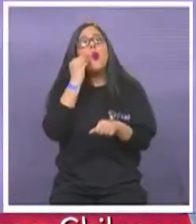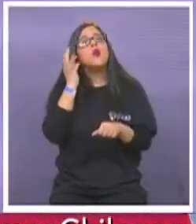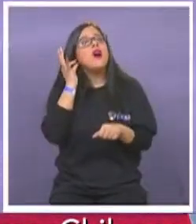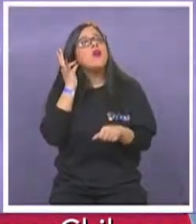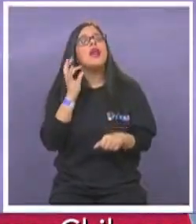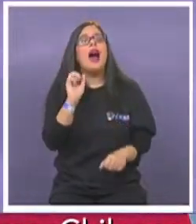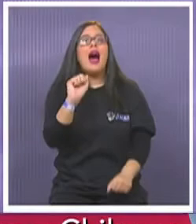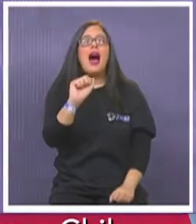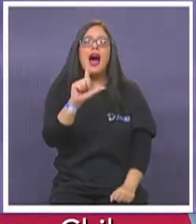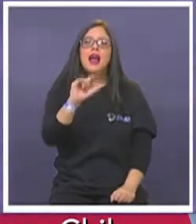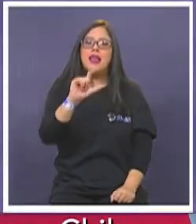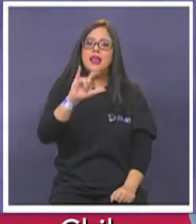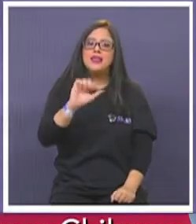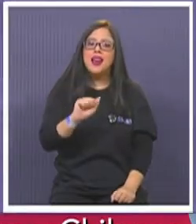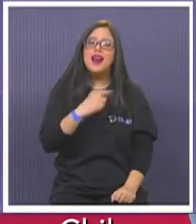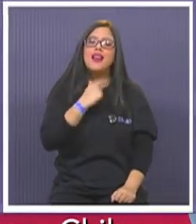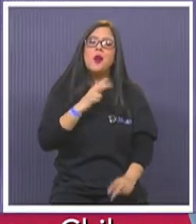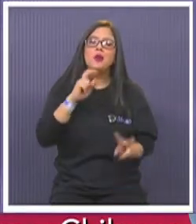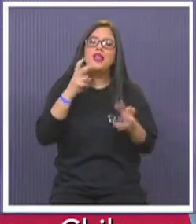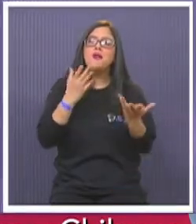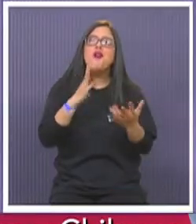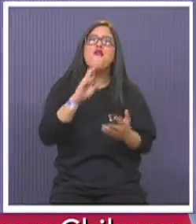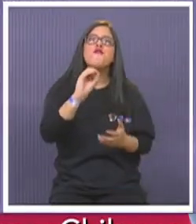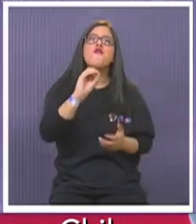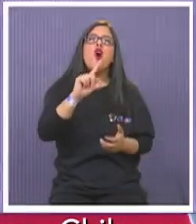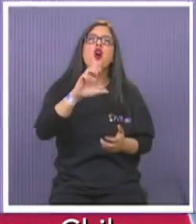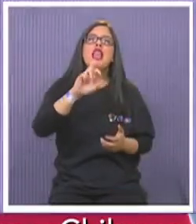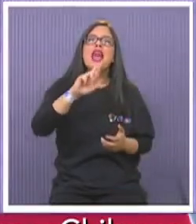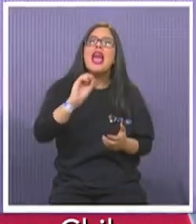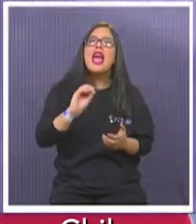Alicia Bustamante, que le gustan los boleros, el reloj,